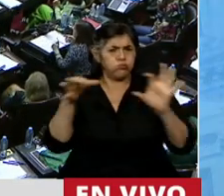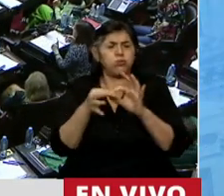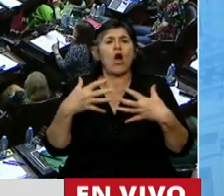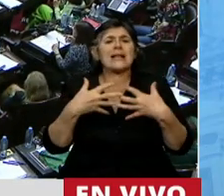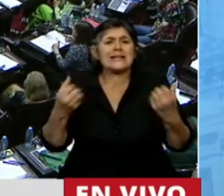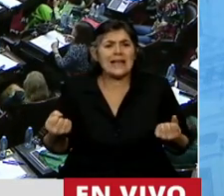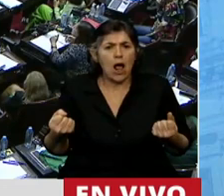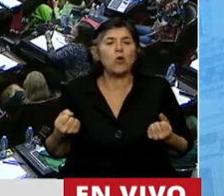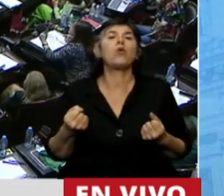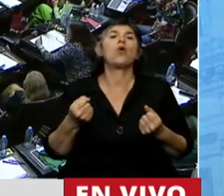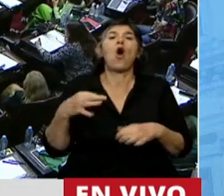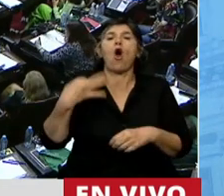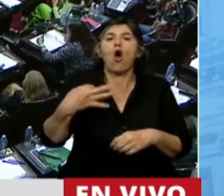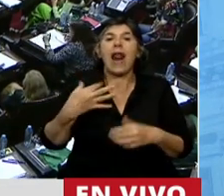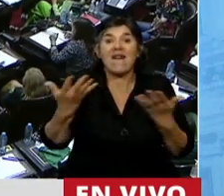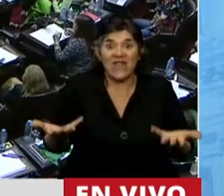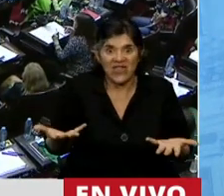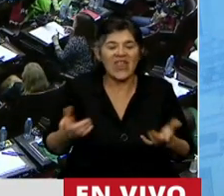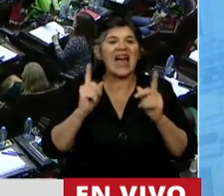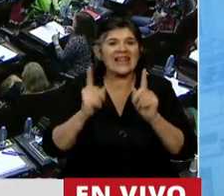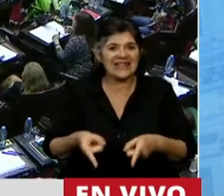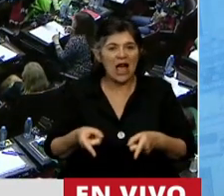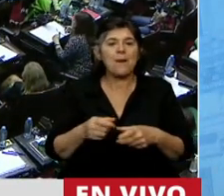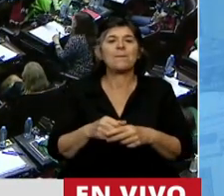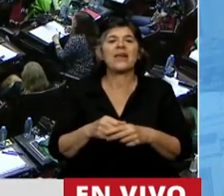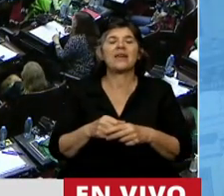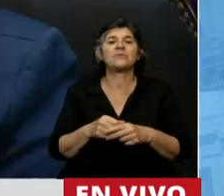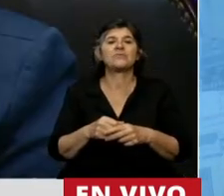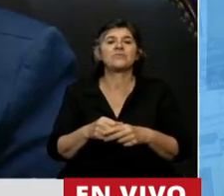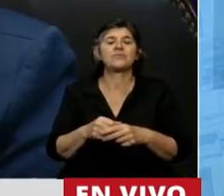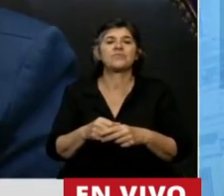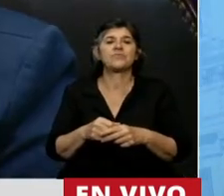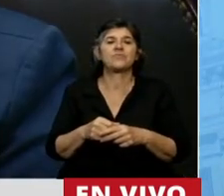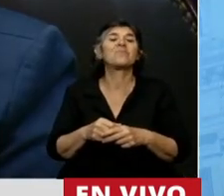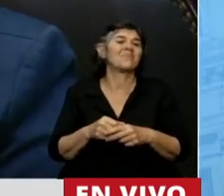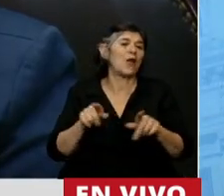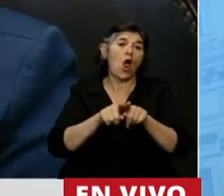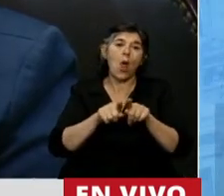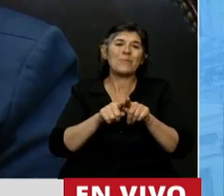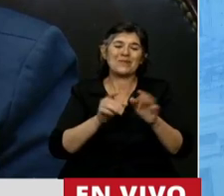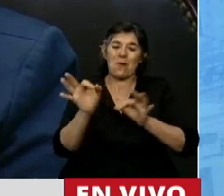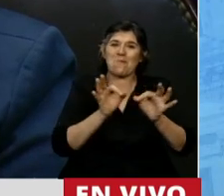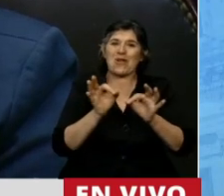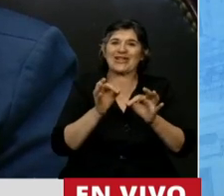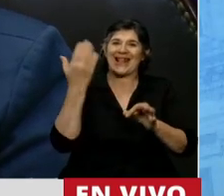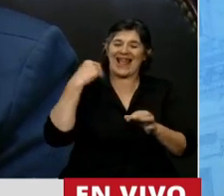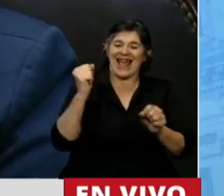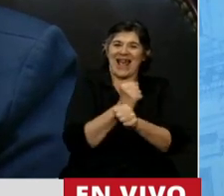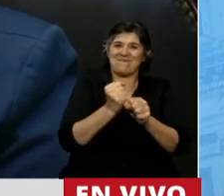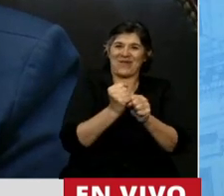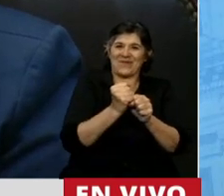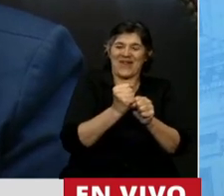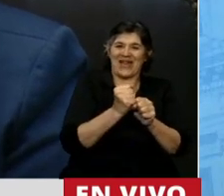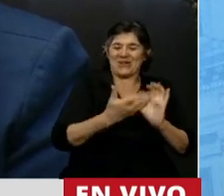con la vida como también el proyecto que acabamos de aprobar hace minutos y